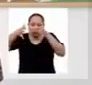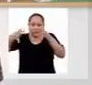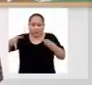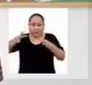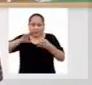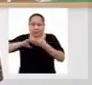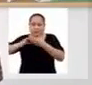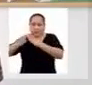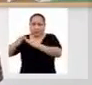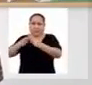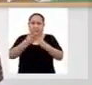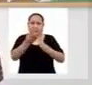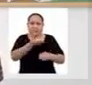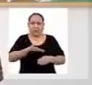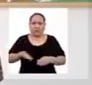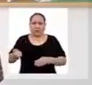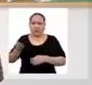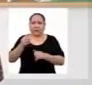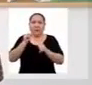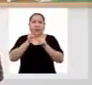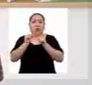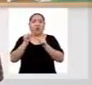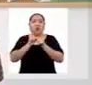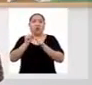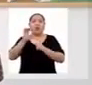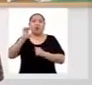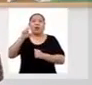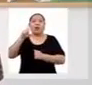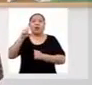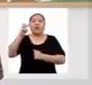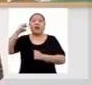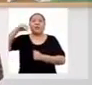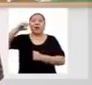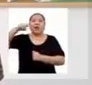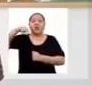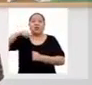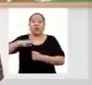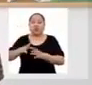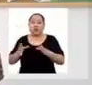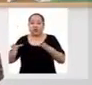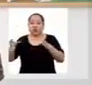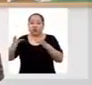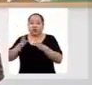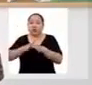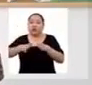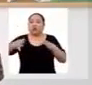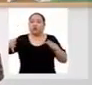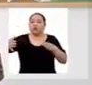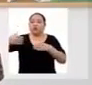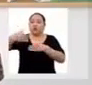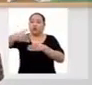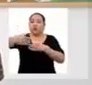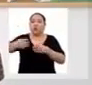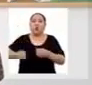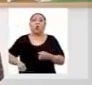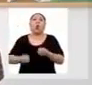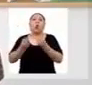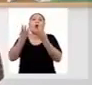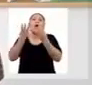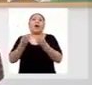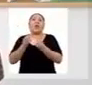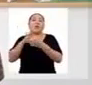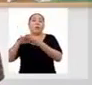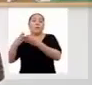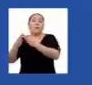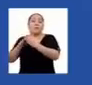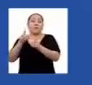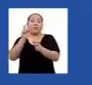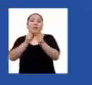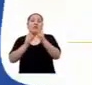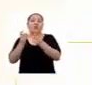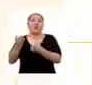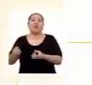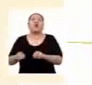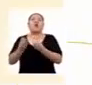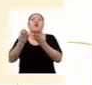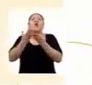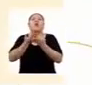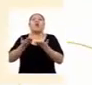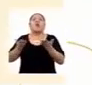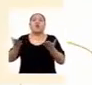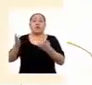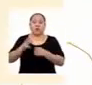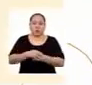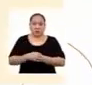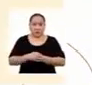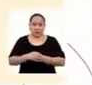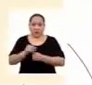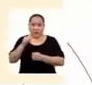población. Es el número de elementos que componen una población. Esto nos permitirá delimitarla.